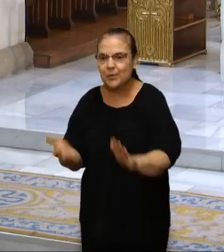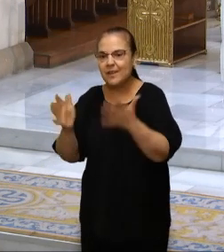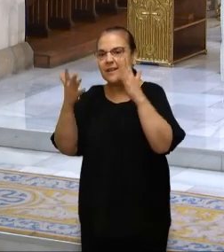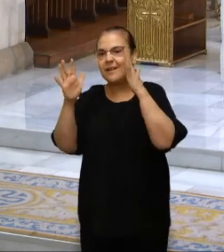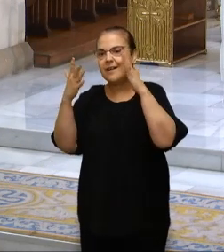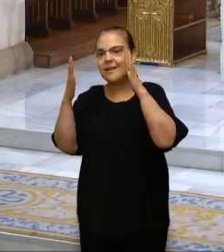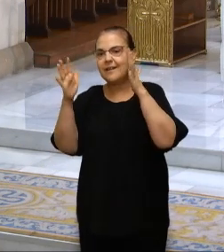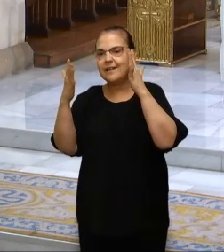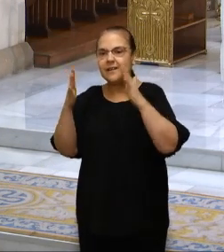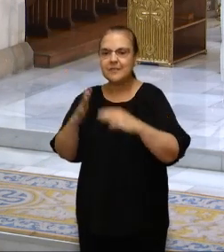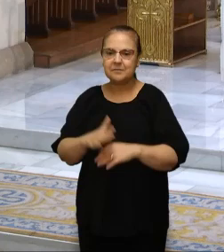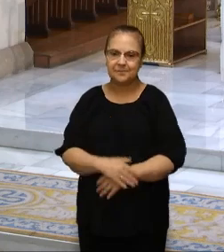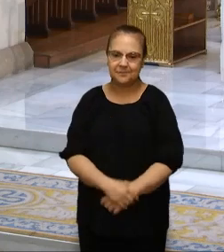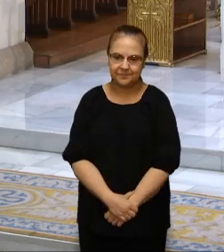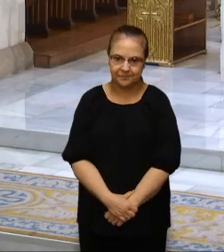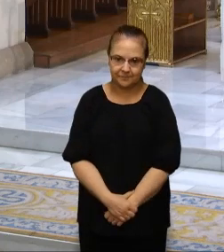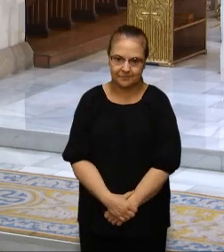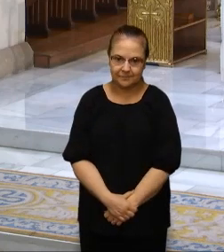aleluya.